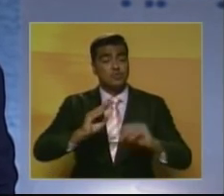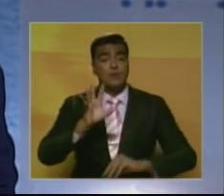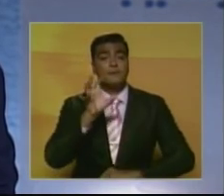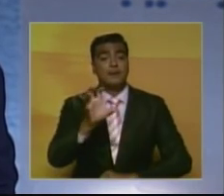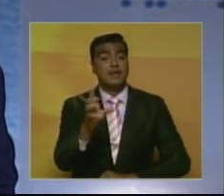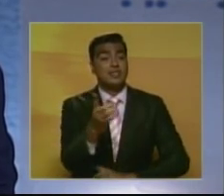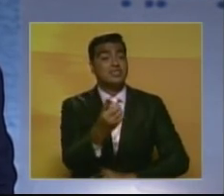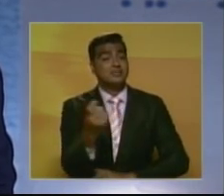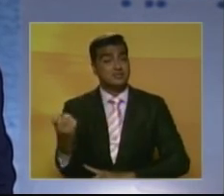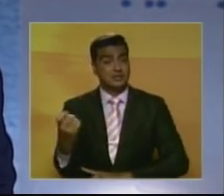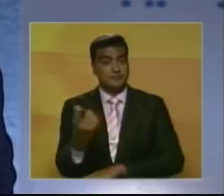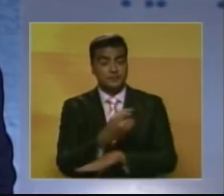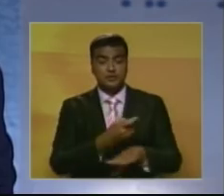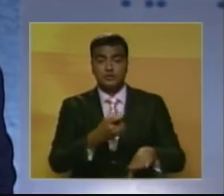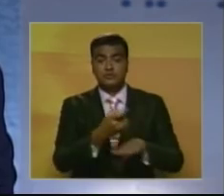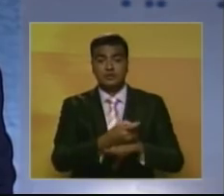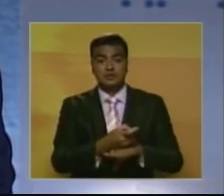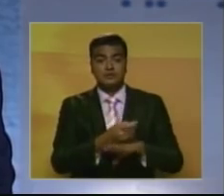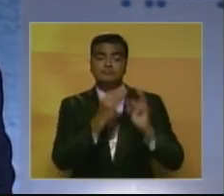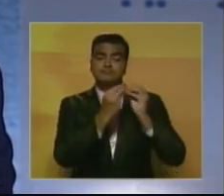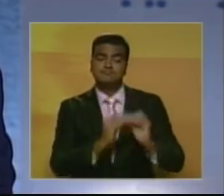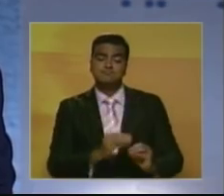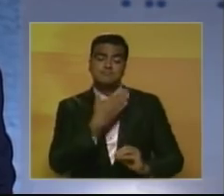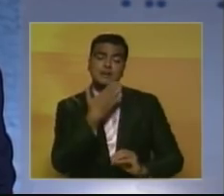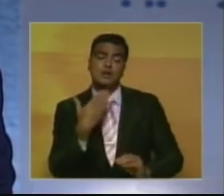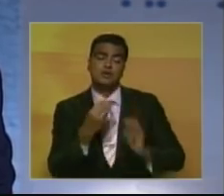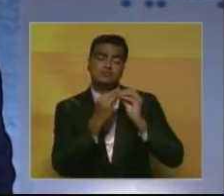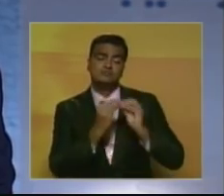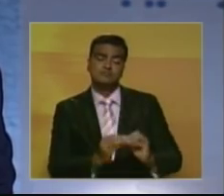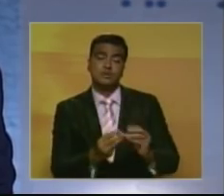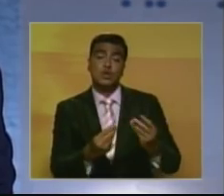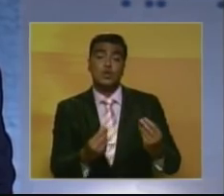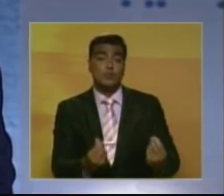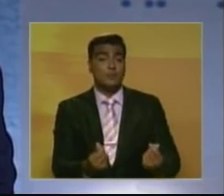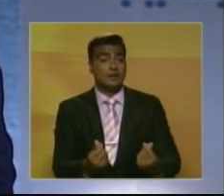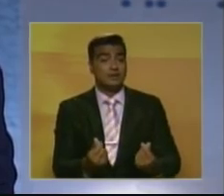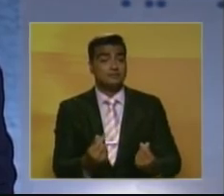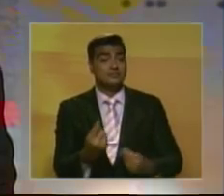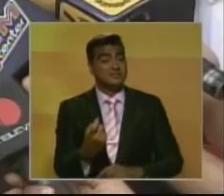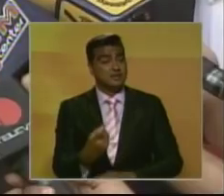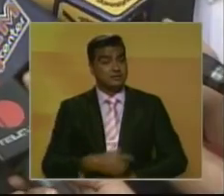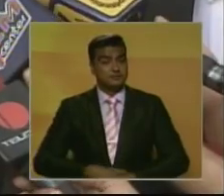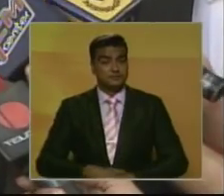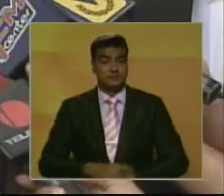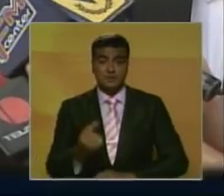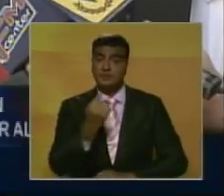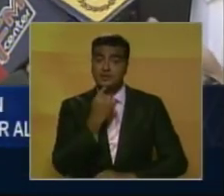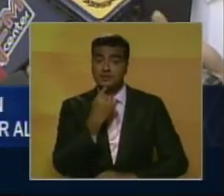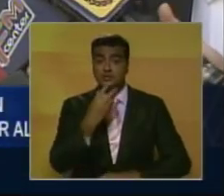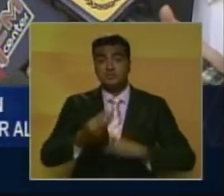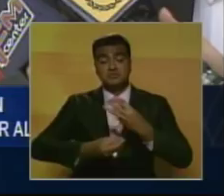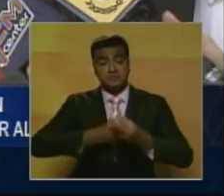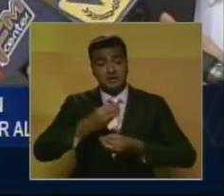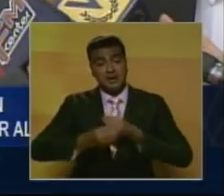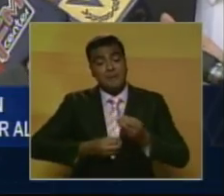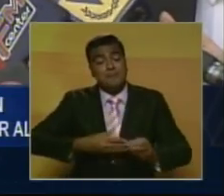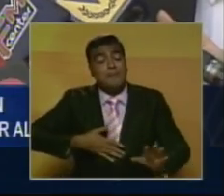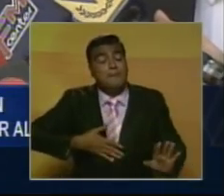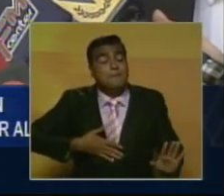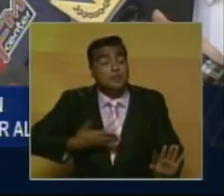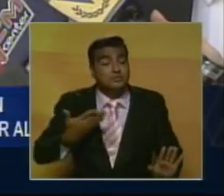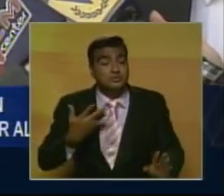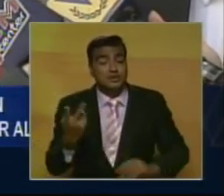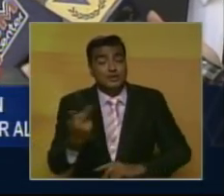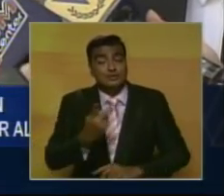es necesario que el Ejecutivo rectifique y tome las medidas económicas adecuadas. Asegura que si lo hiciera, existe la posibilidad de que